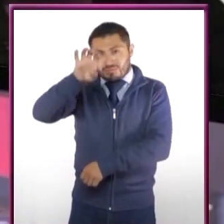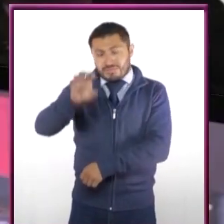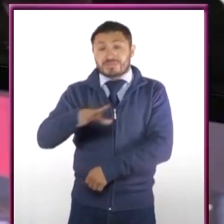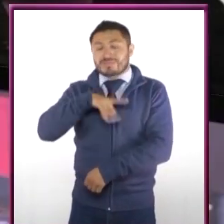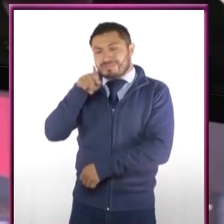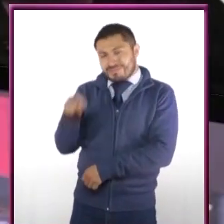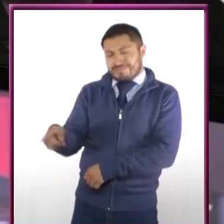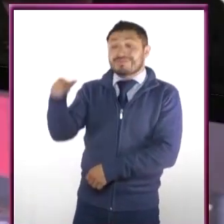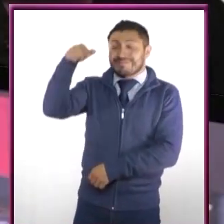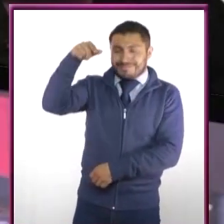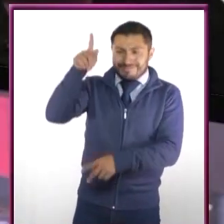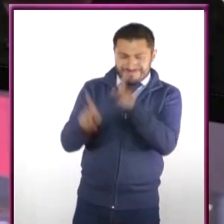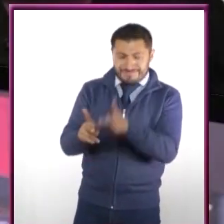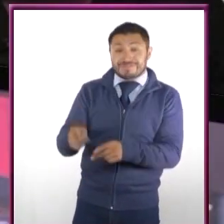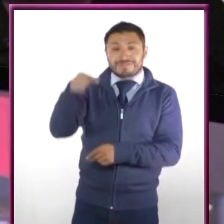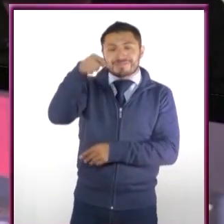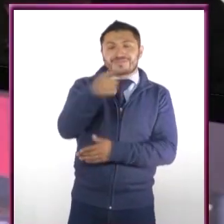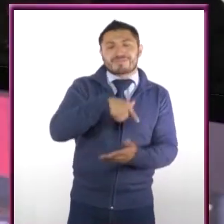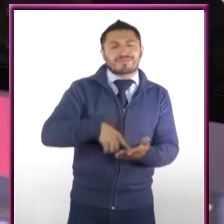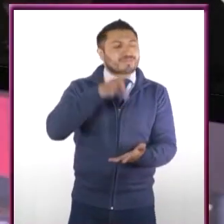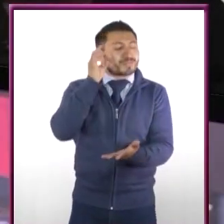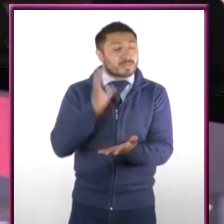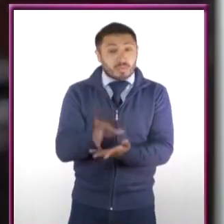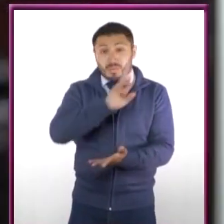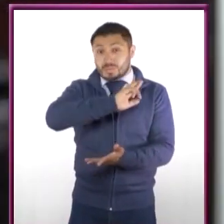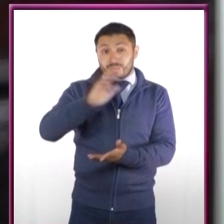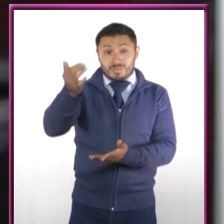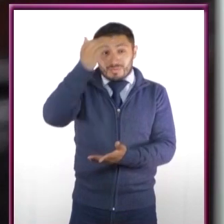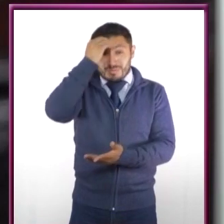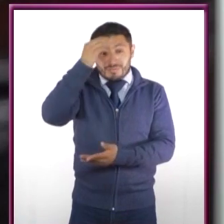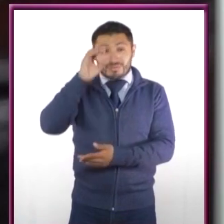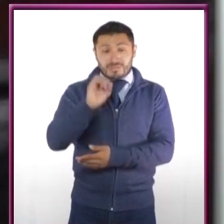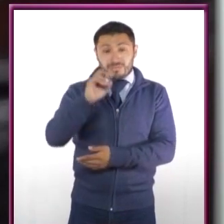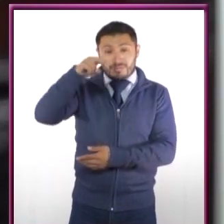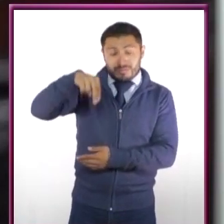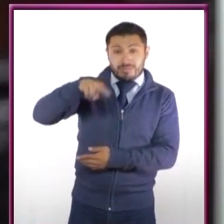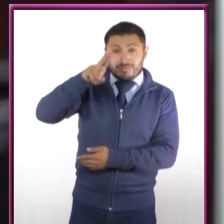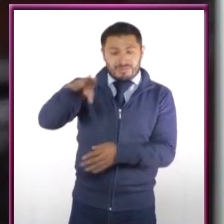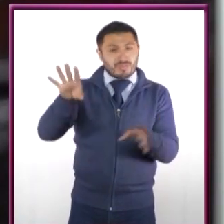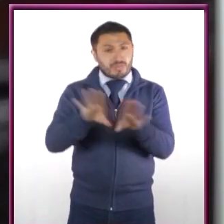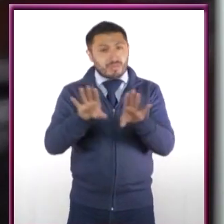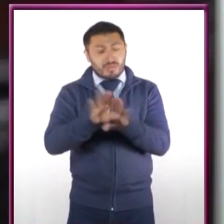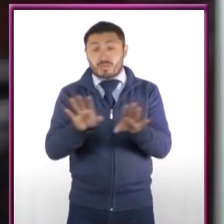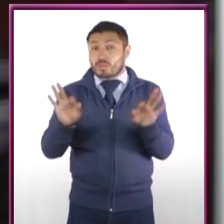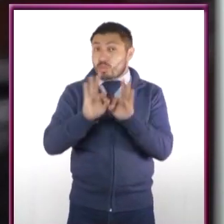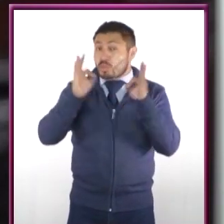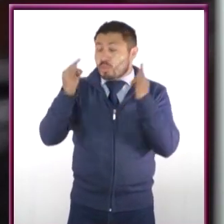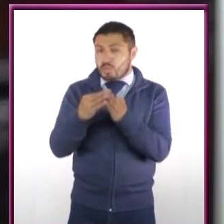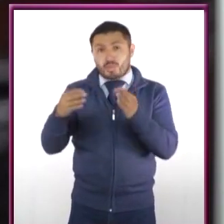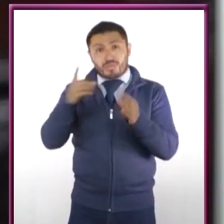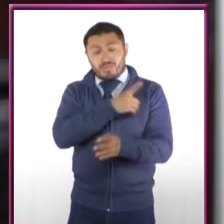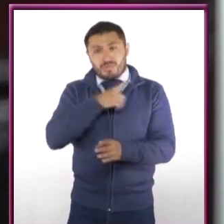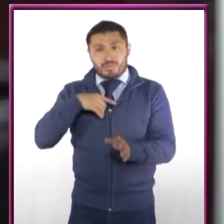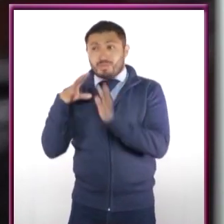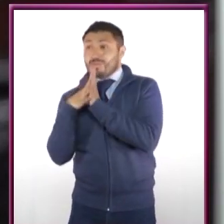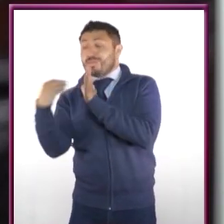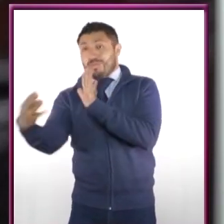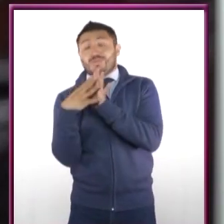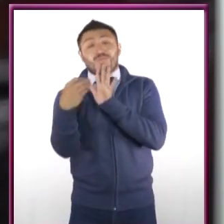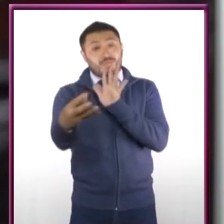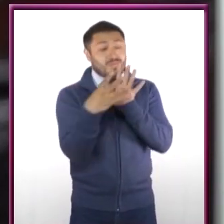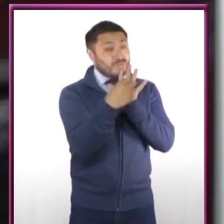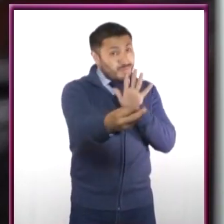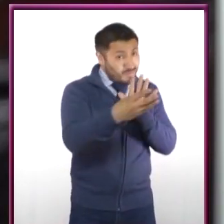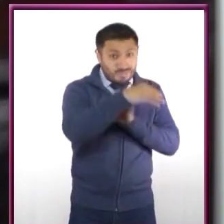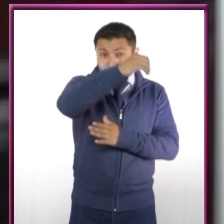Ernesto, este es un lugar único. De hecho, es reconocido por la ONU como un modelo a seguir para la atención integral